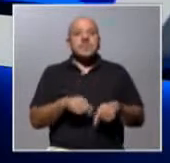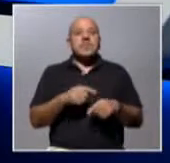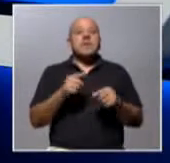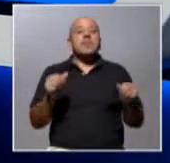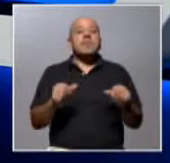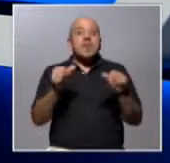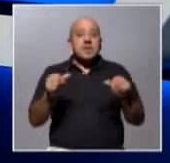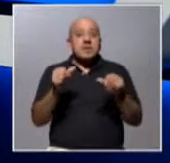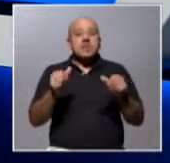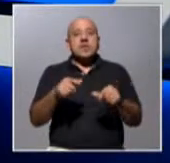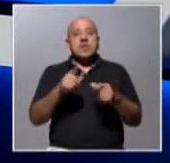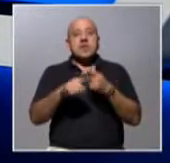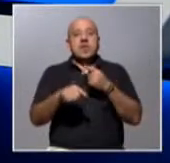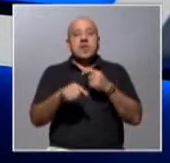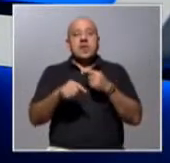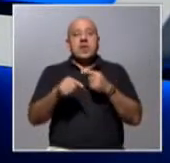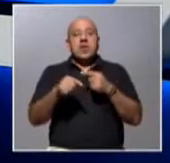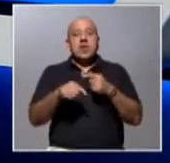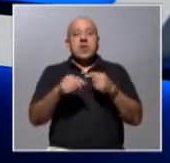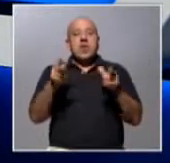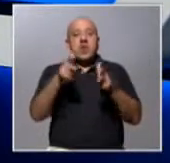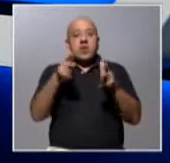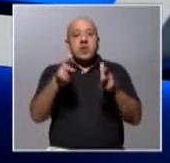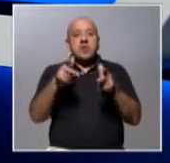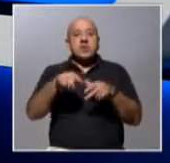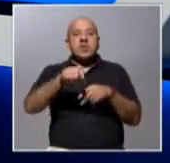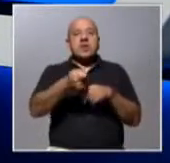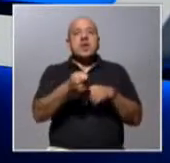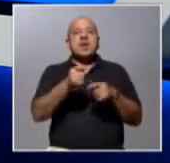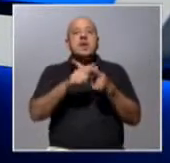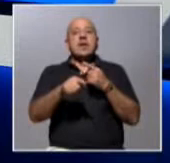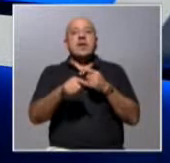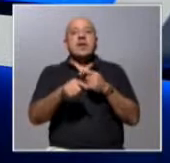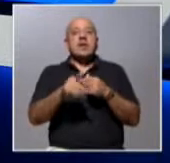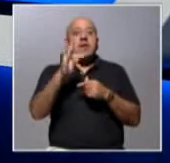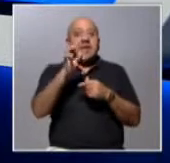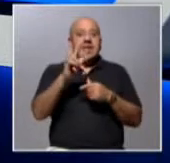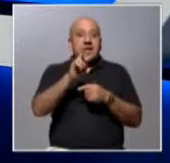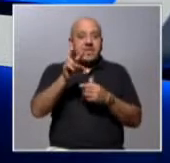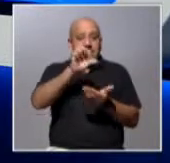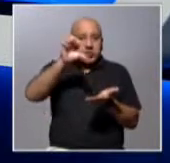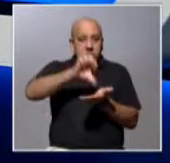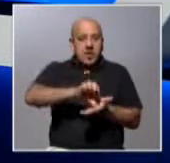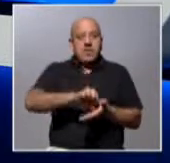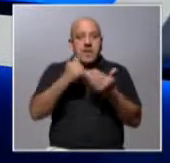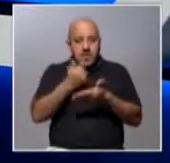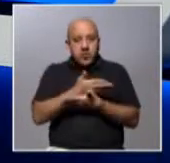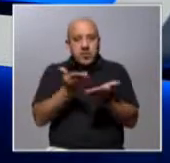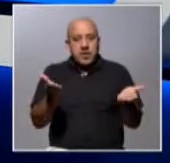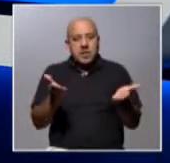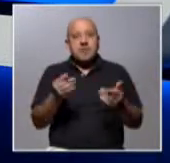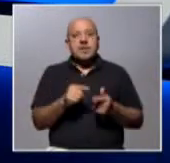a ser transmitidos por los diversos canales que se han ofrecido, entre ellos TV Ciudad. Y bueno, ahora